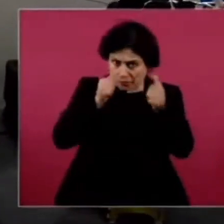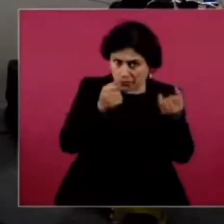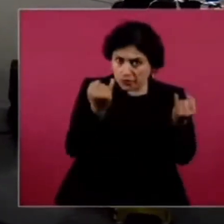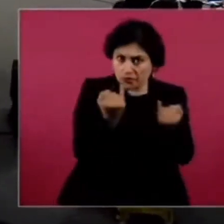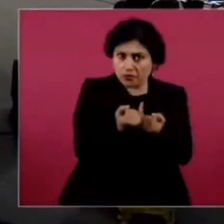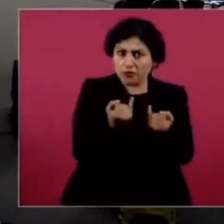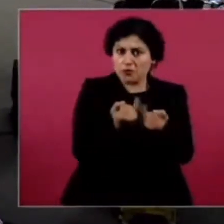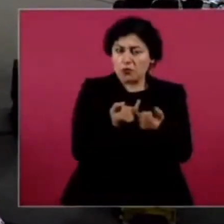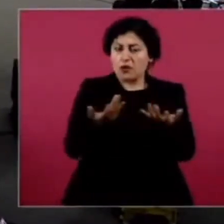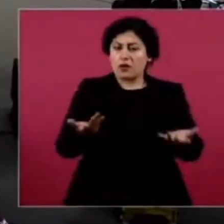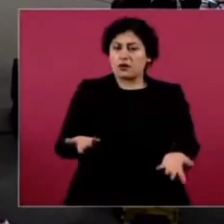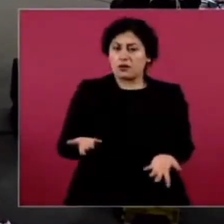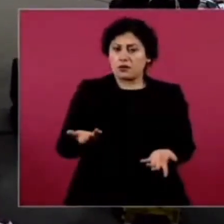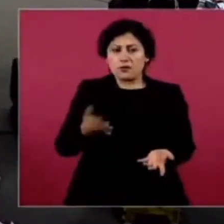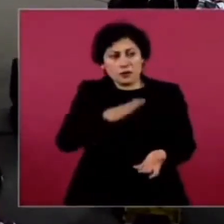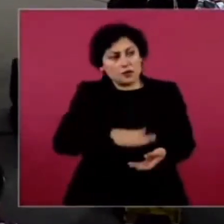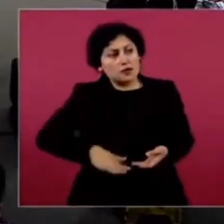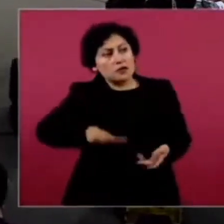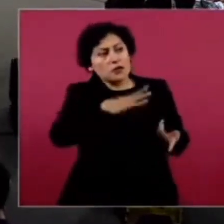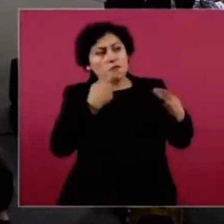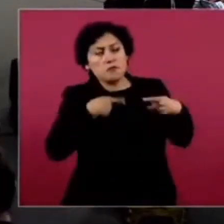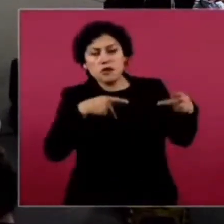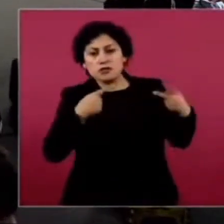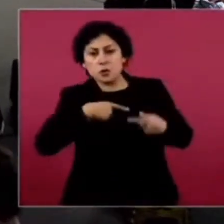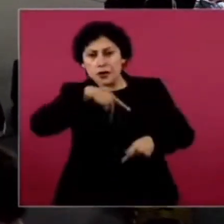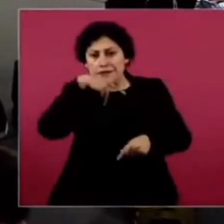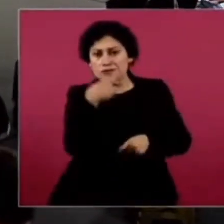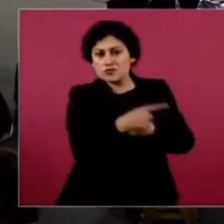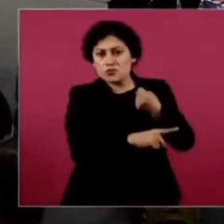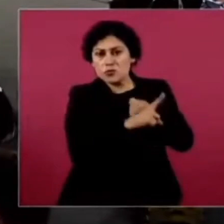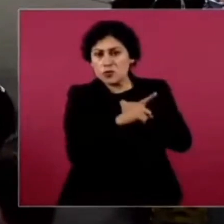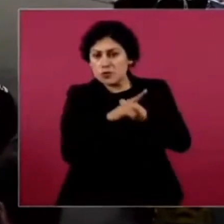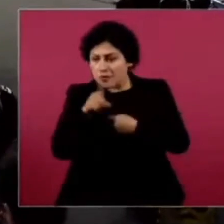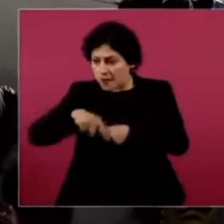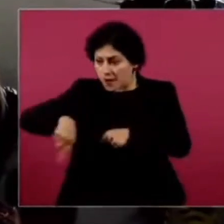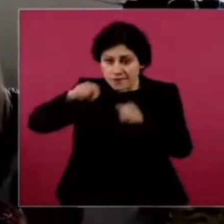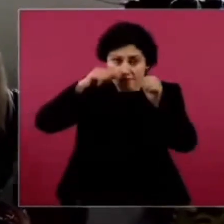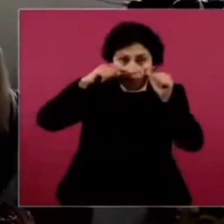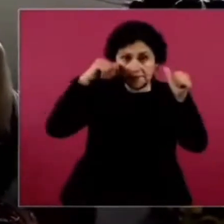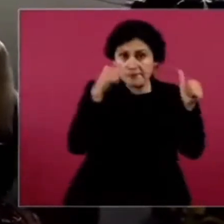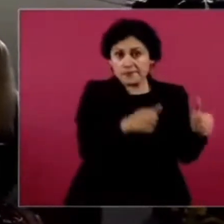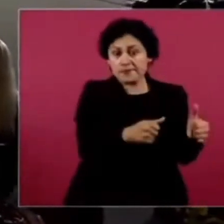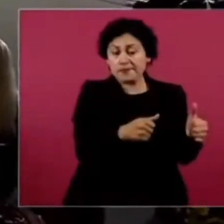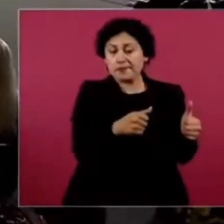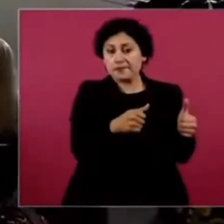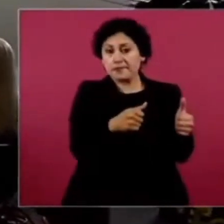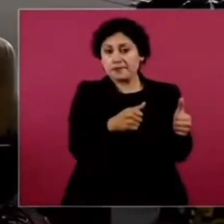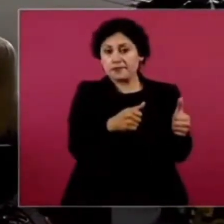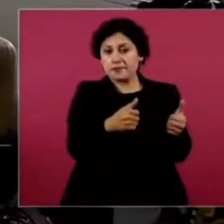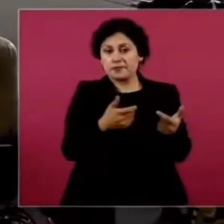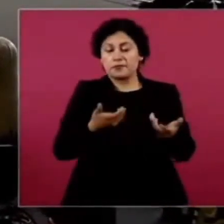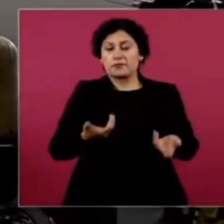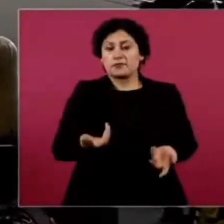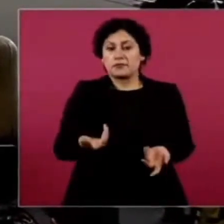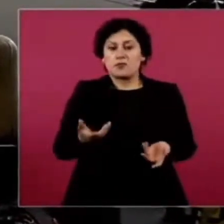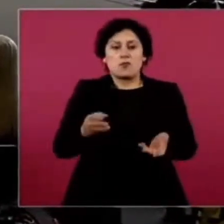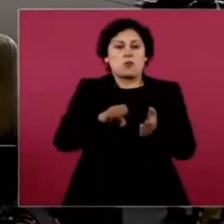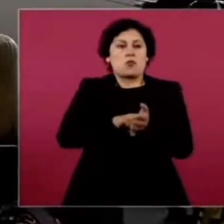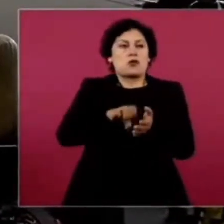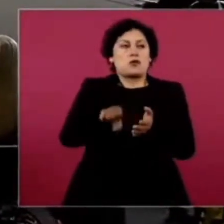los asuntos que tienen que ver con la gente, que se ocupen de que no